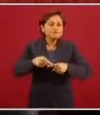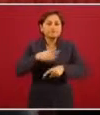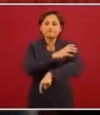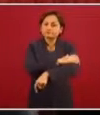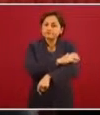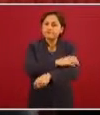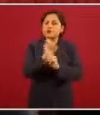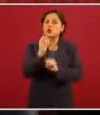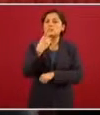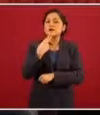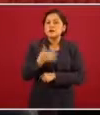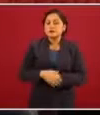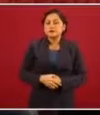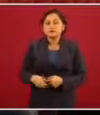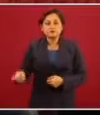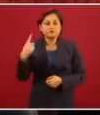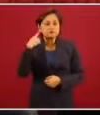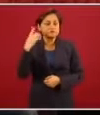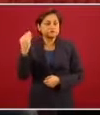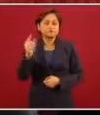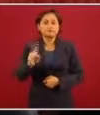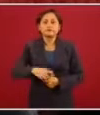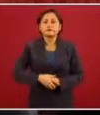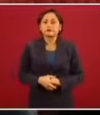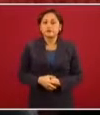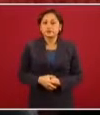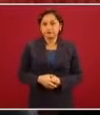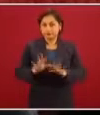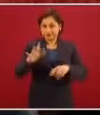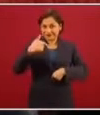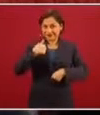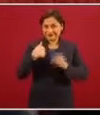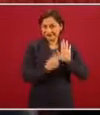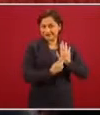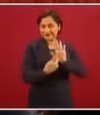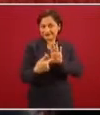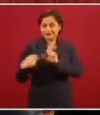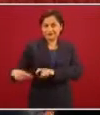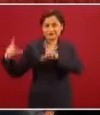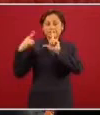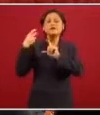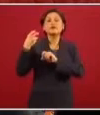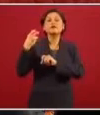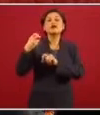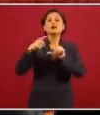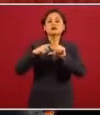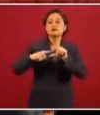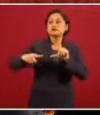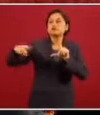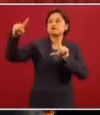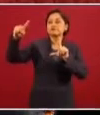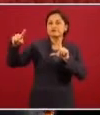más letalidad que la Ciudad de México? Bueno, es la que presenté en la curva. Hay varios estados, de hecho la